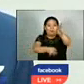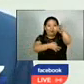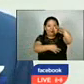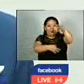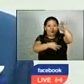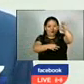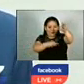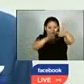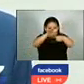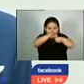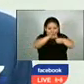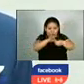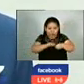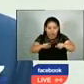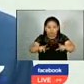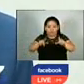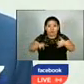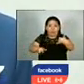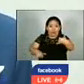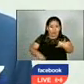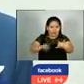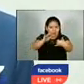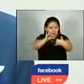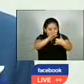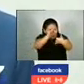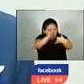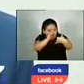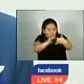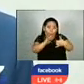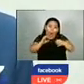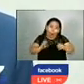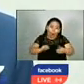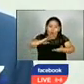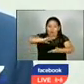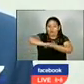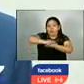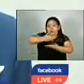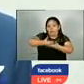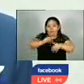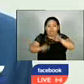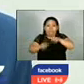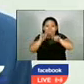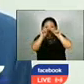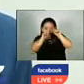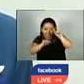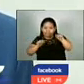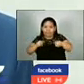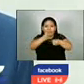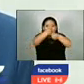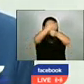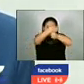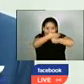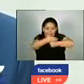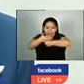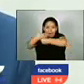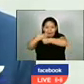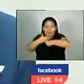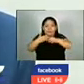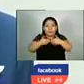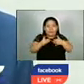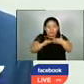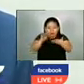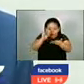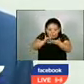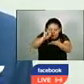que a través de un celular, de una laptop, se pueda identificar la papeleta de manera